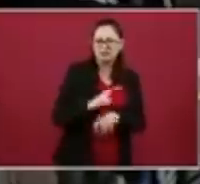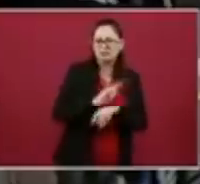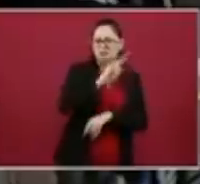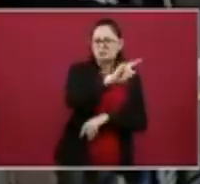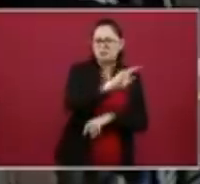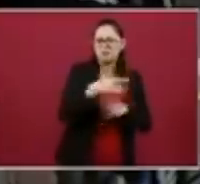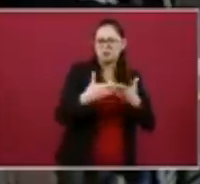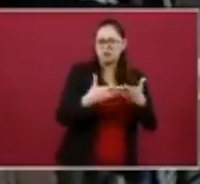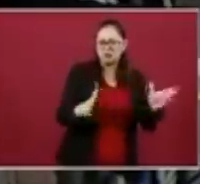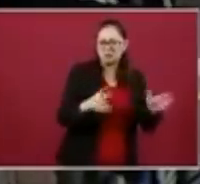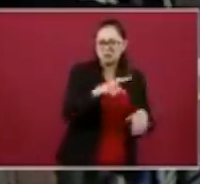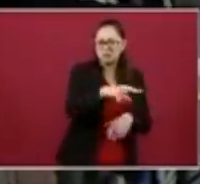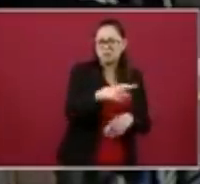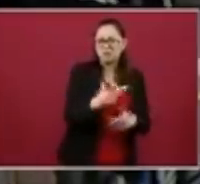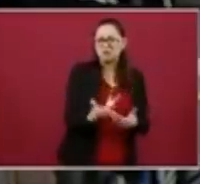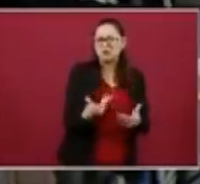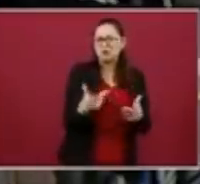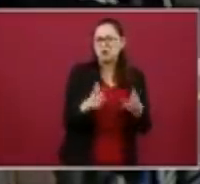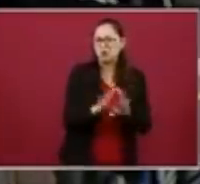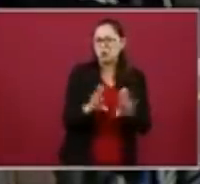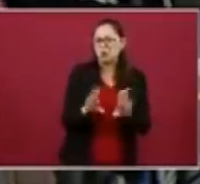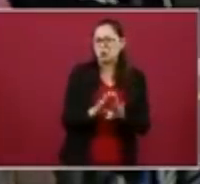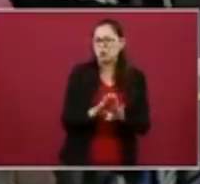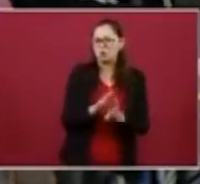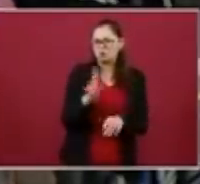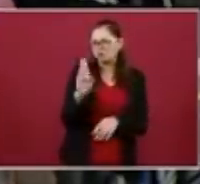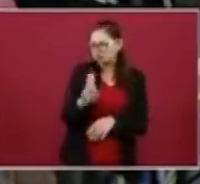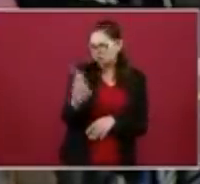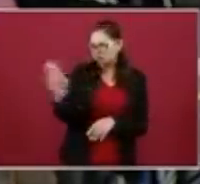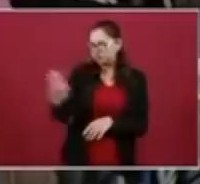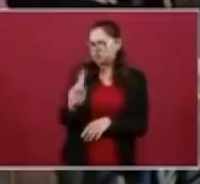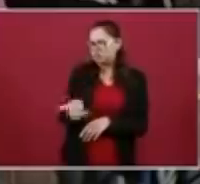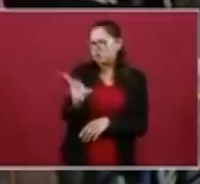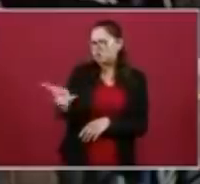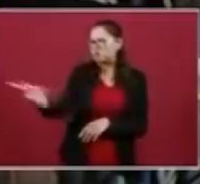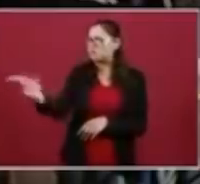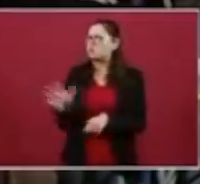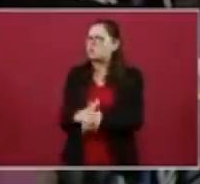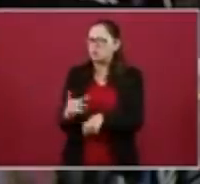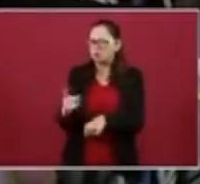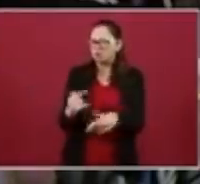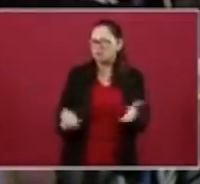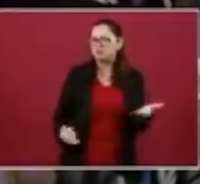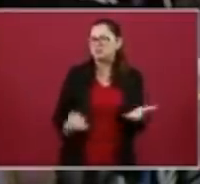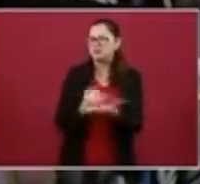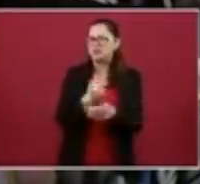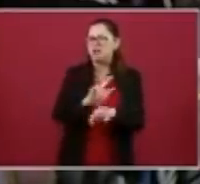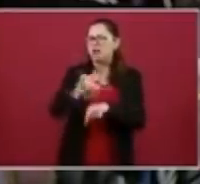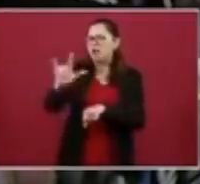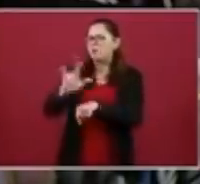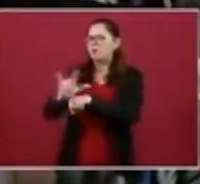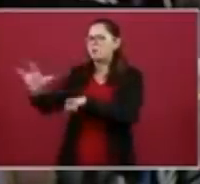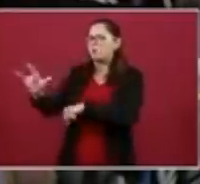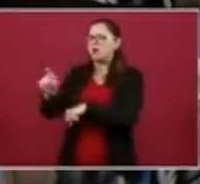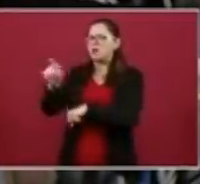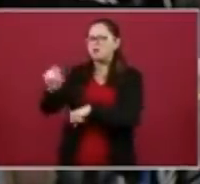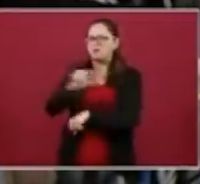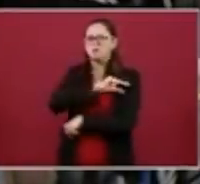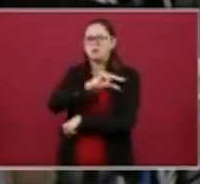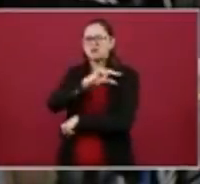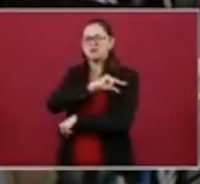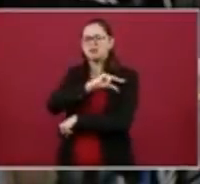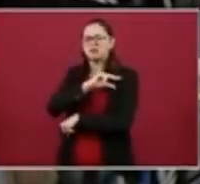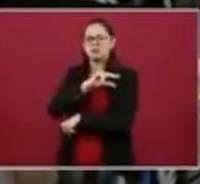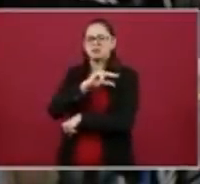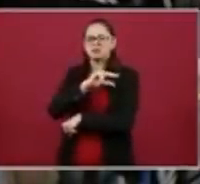si usted me lo permite, también cuestionárselos de manera directa a ellos. ¿Por qué toman esta decisión? ¿Por qué ellos sí volar